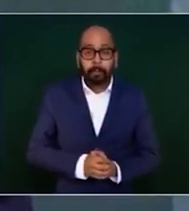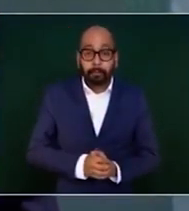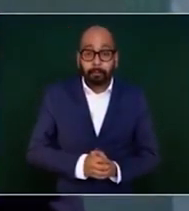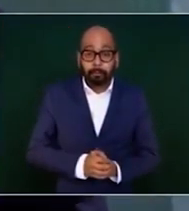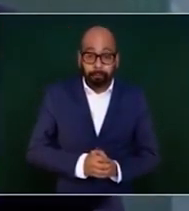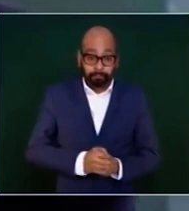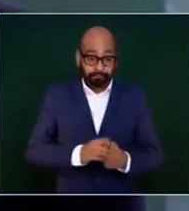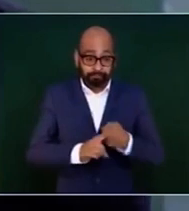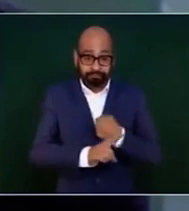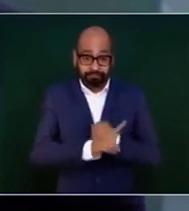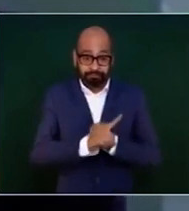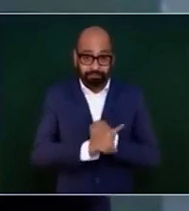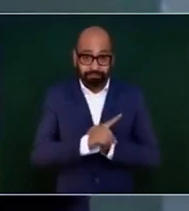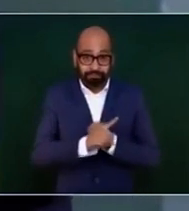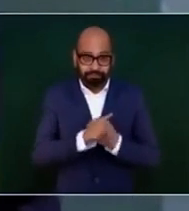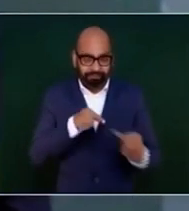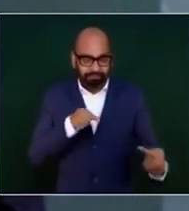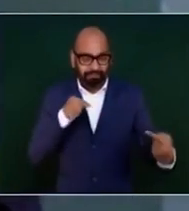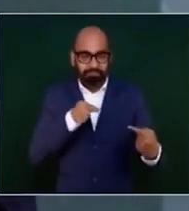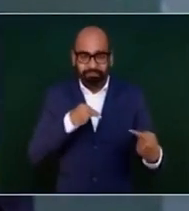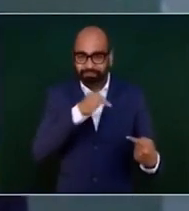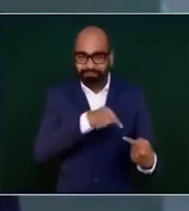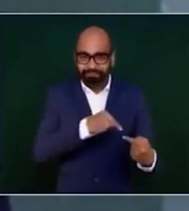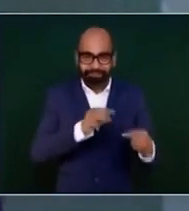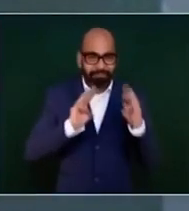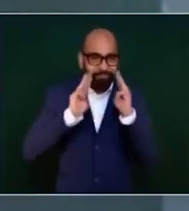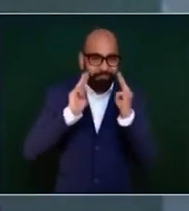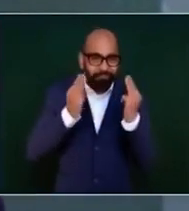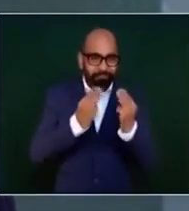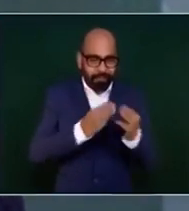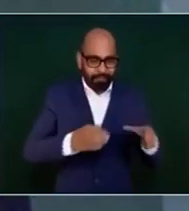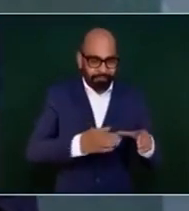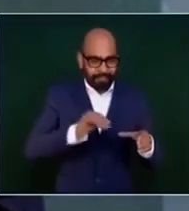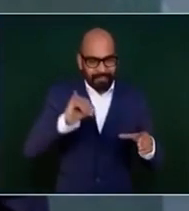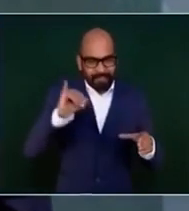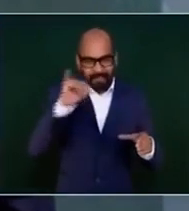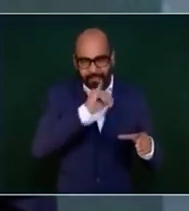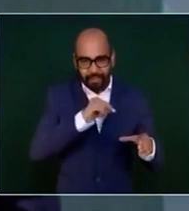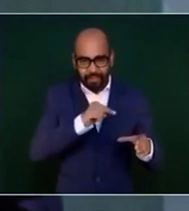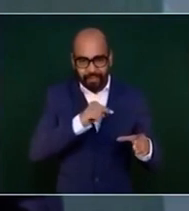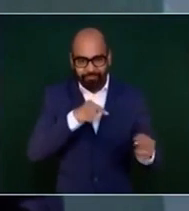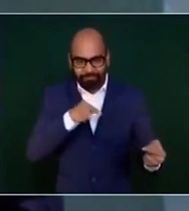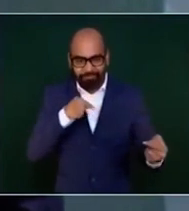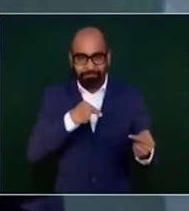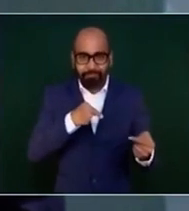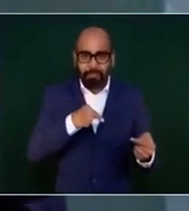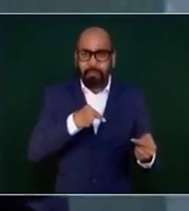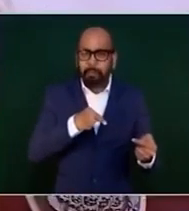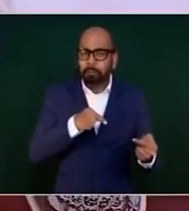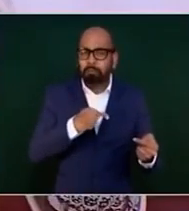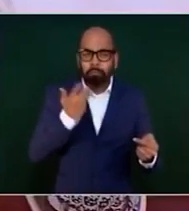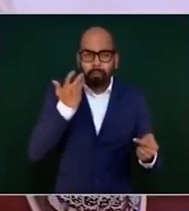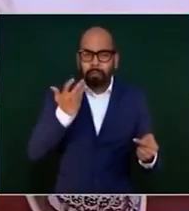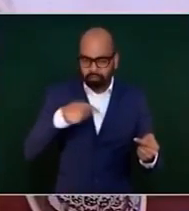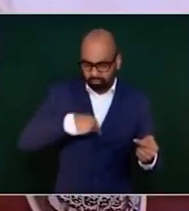confrontación con los grupos de la delincuencia organizada, sobre todo con los jefes, va en el sentido de